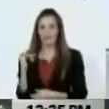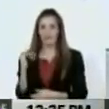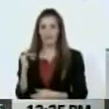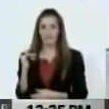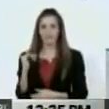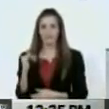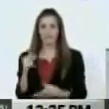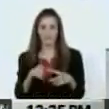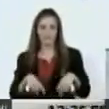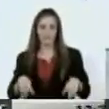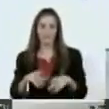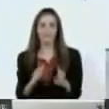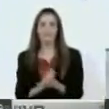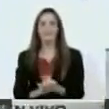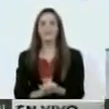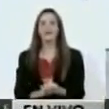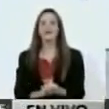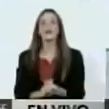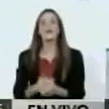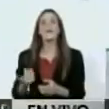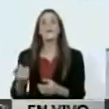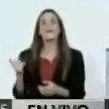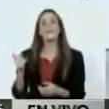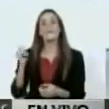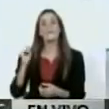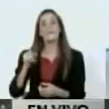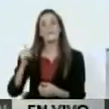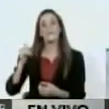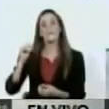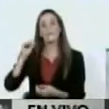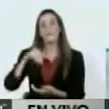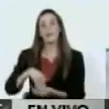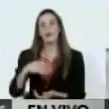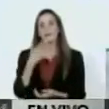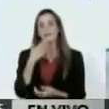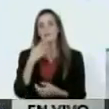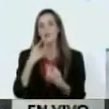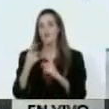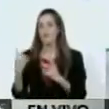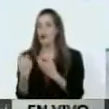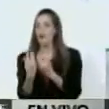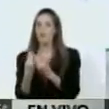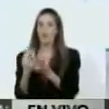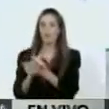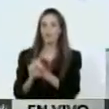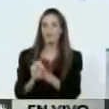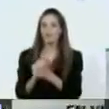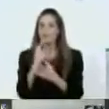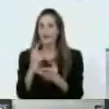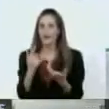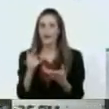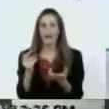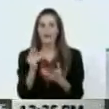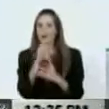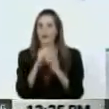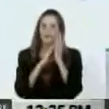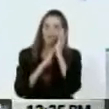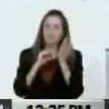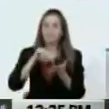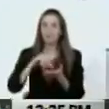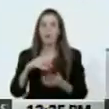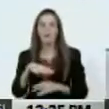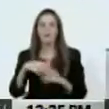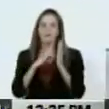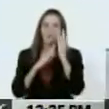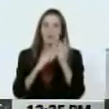en el batallón Bravos de Apure en Maracay, de repente llegaba con un compañero allá, no, que no tiene dónde dormir, tiene una